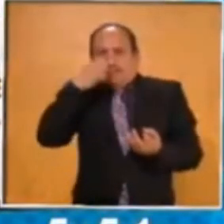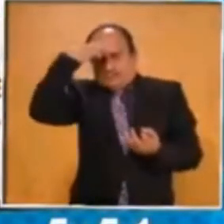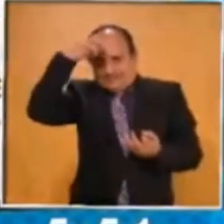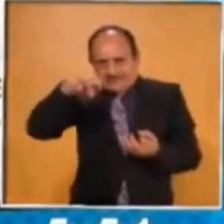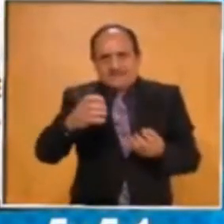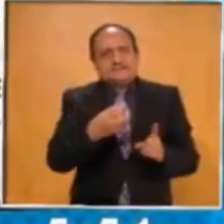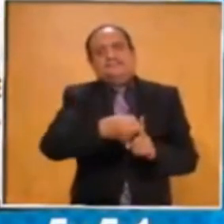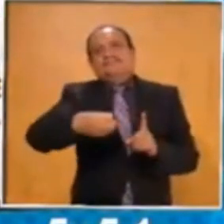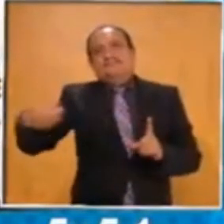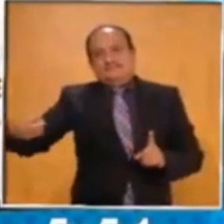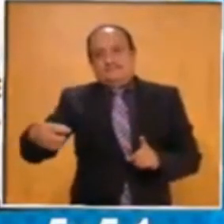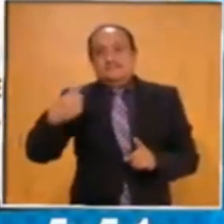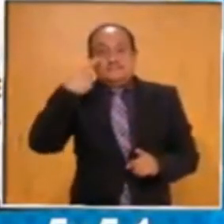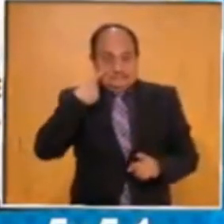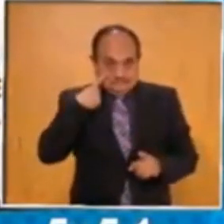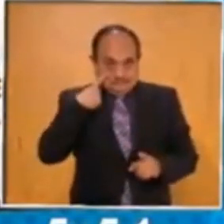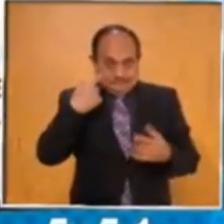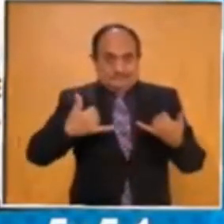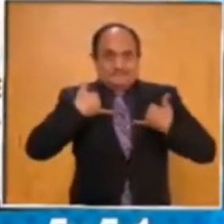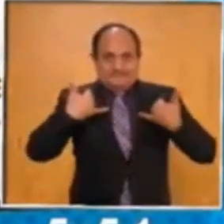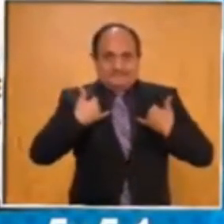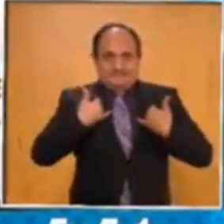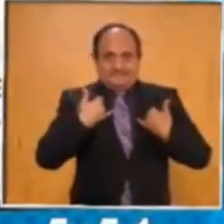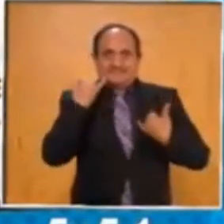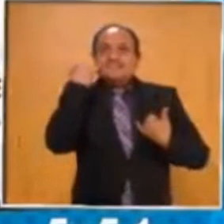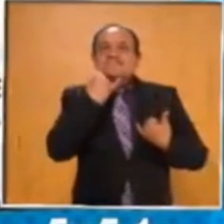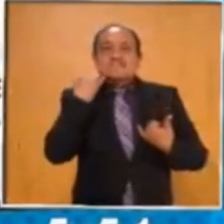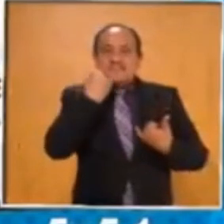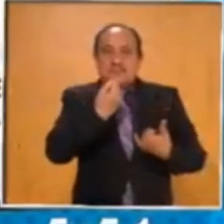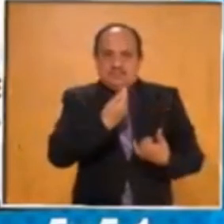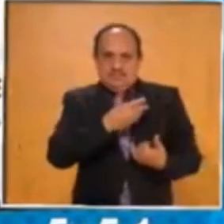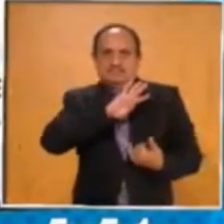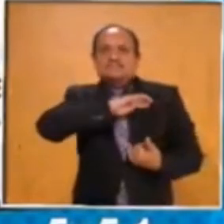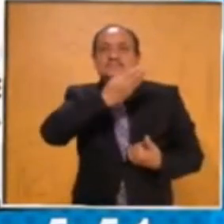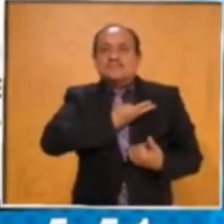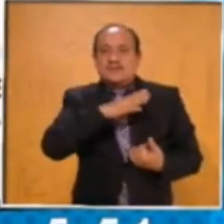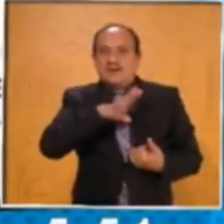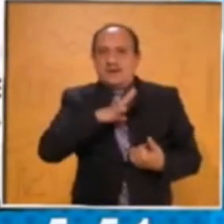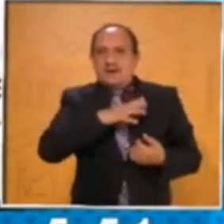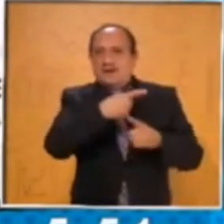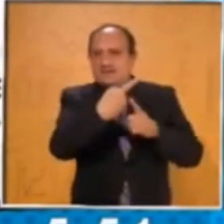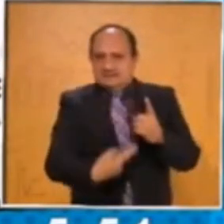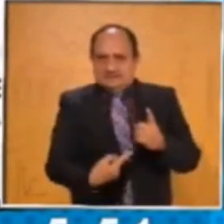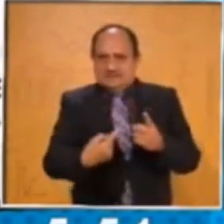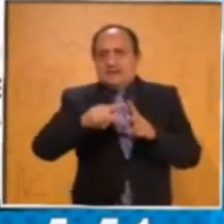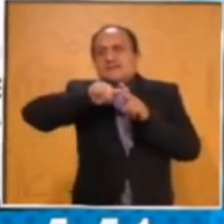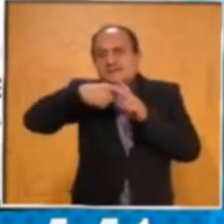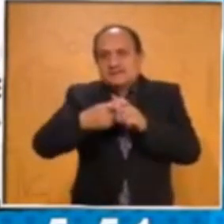etc. Ojo, muchachos, en el idioma español tenemos